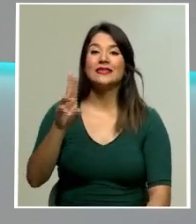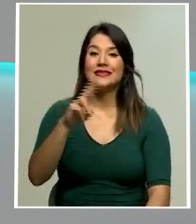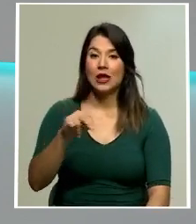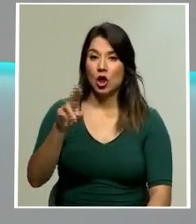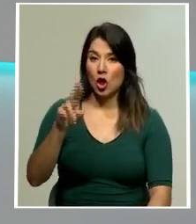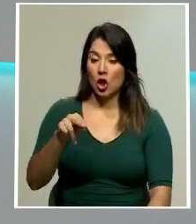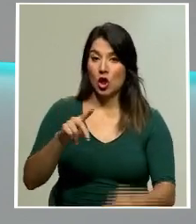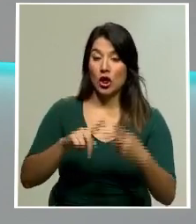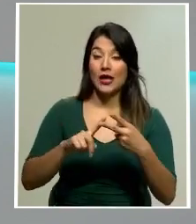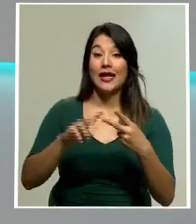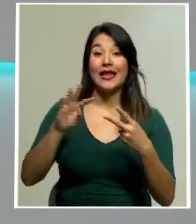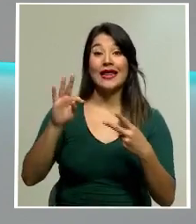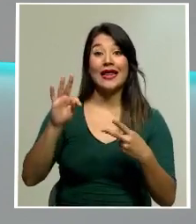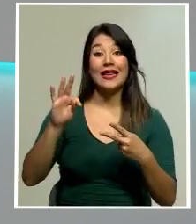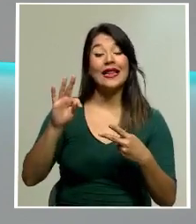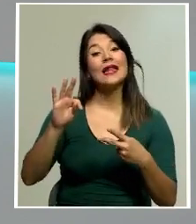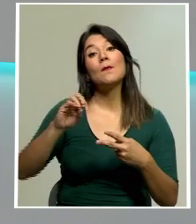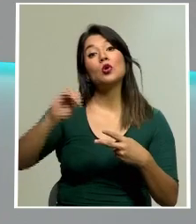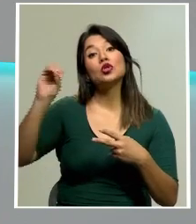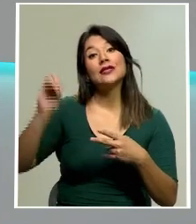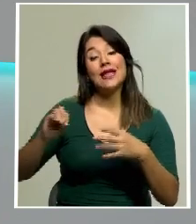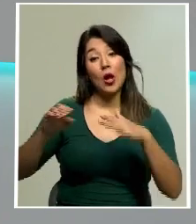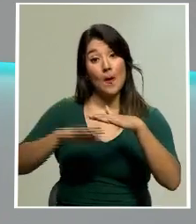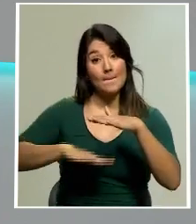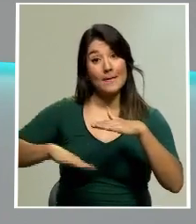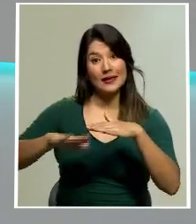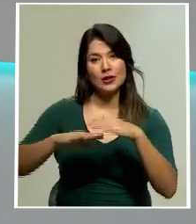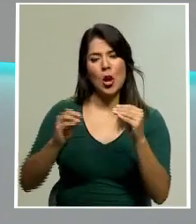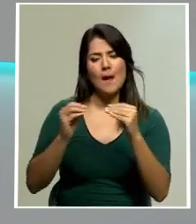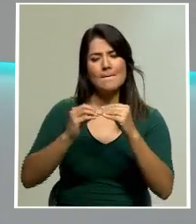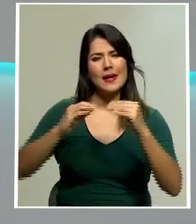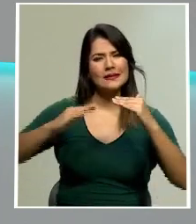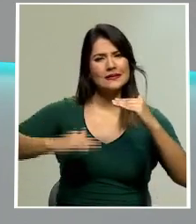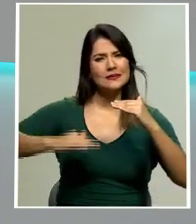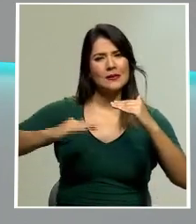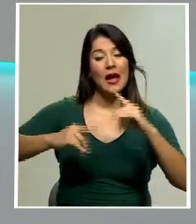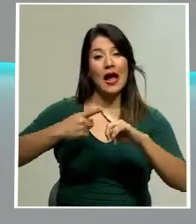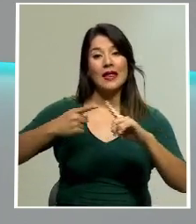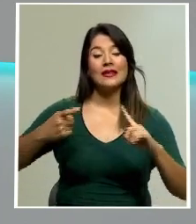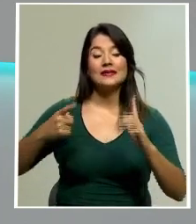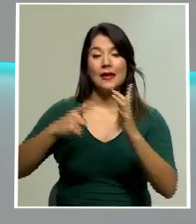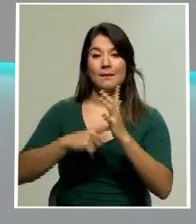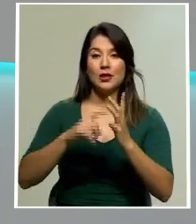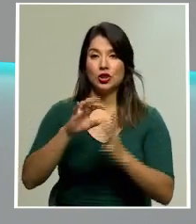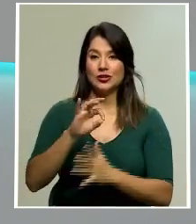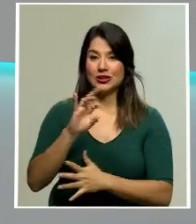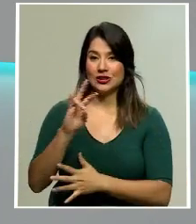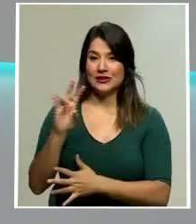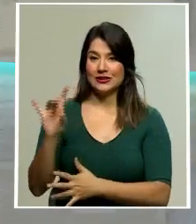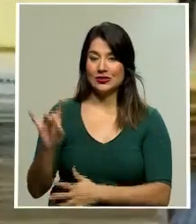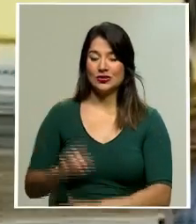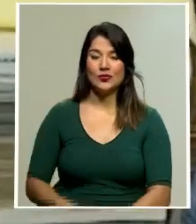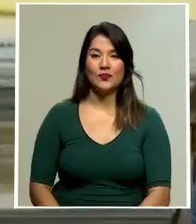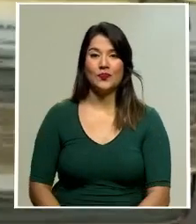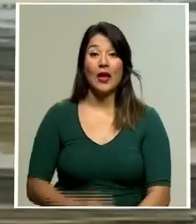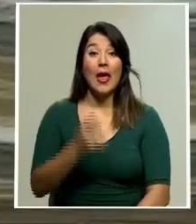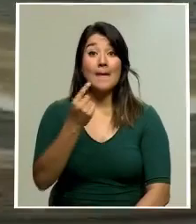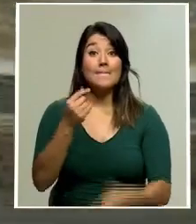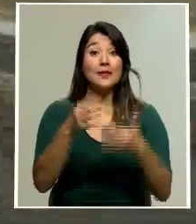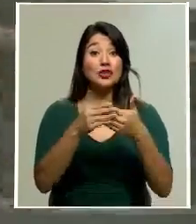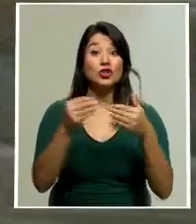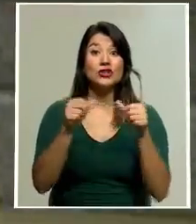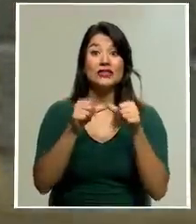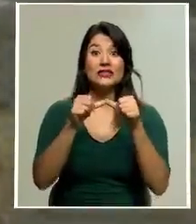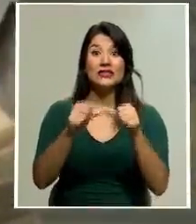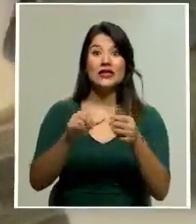tasa básica pasiva se mantiene en sus niveles más bajos desde 1978. El dólar se mantiene en